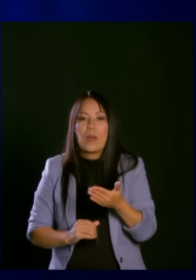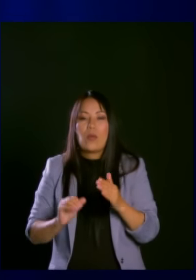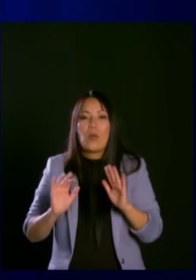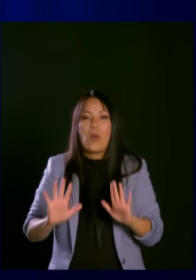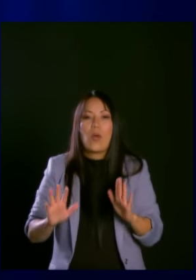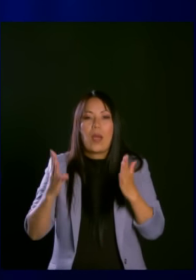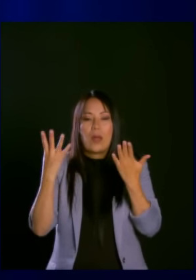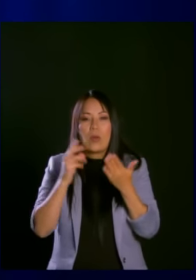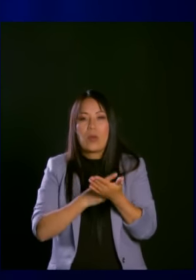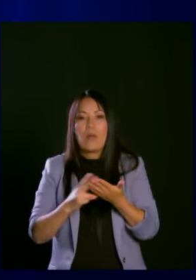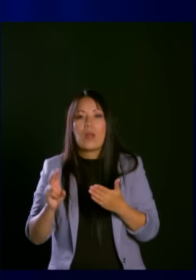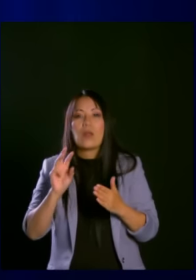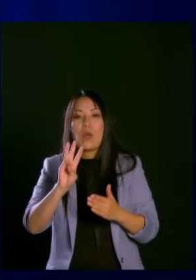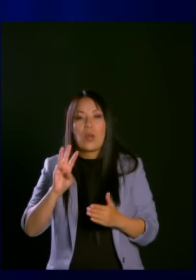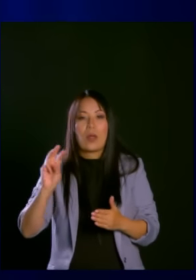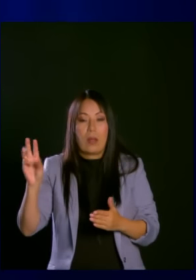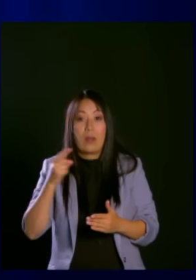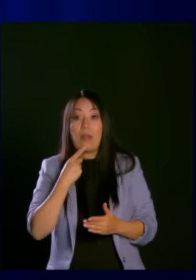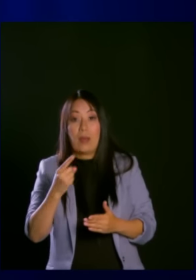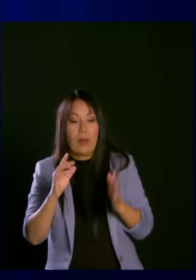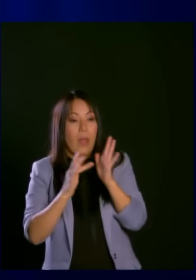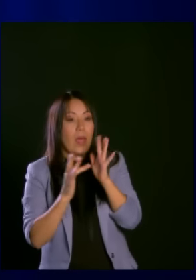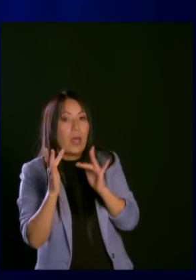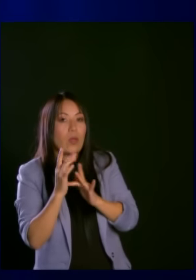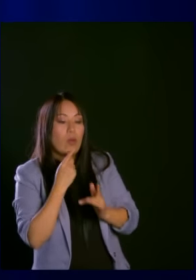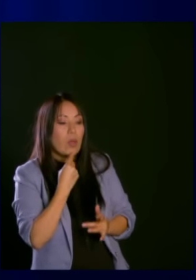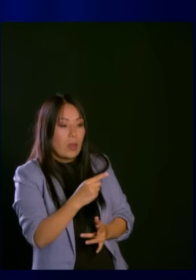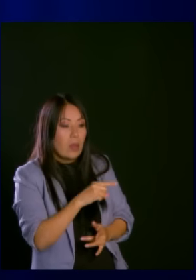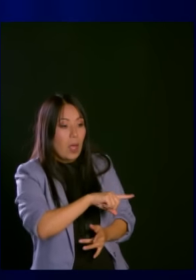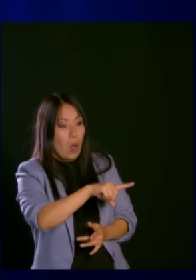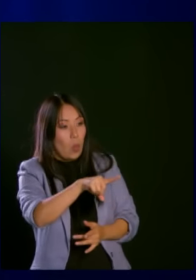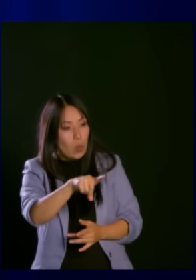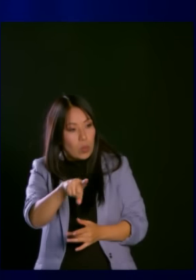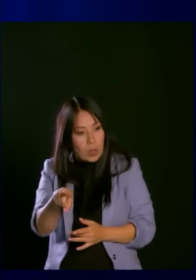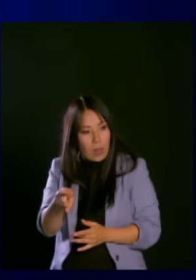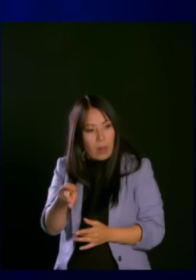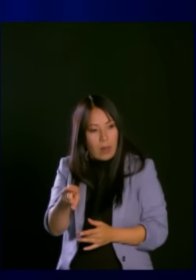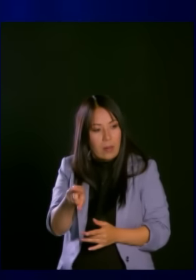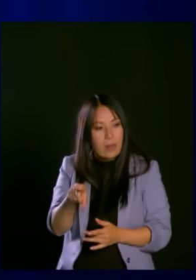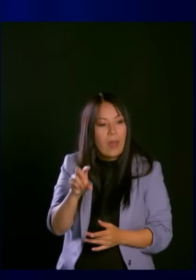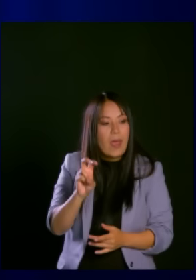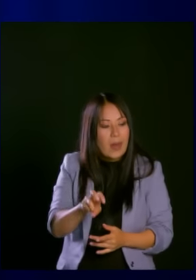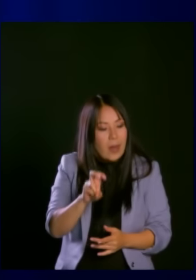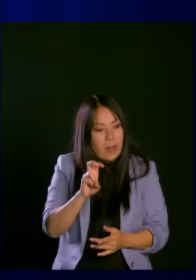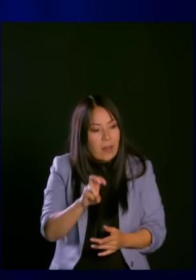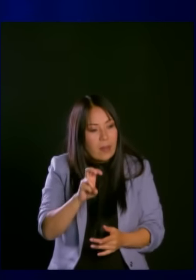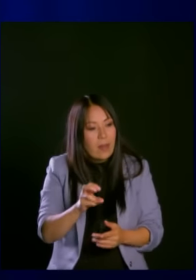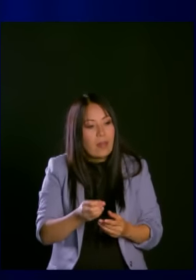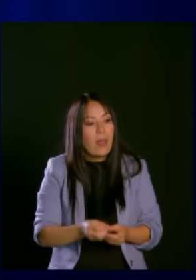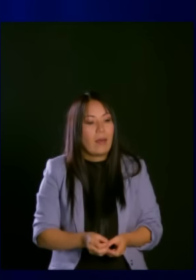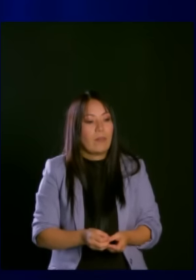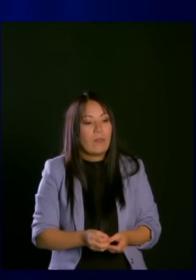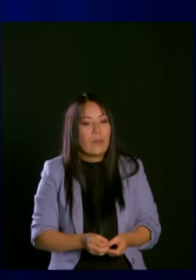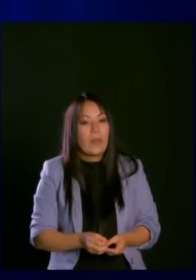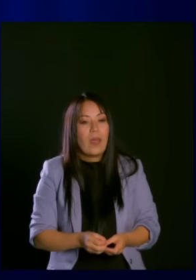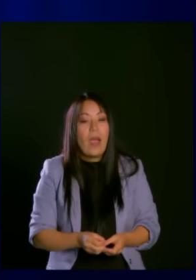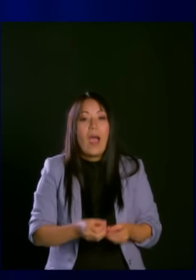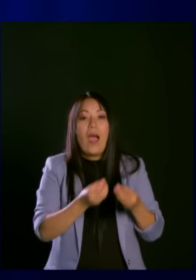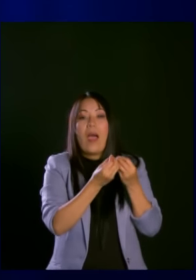Lucas 14:33 dice: así pues, cualquiera de vosotros que no renuncia, ¿que no qué? ¿Que no